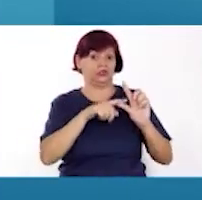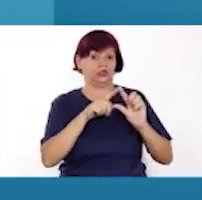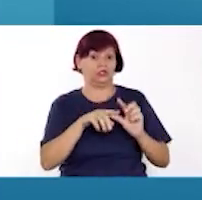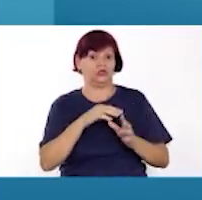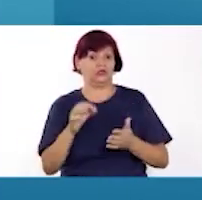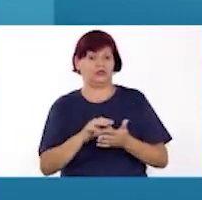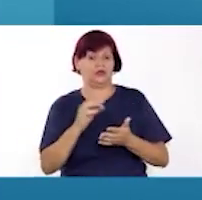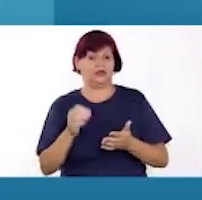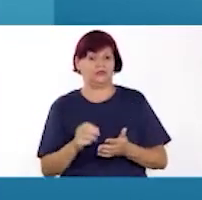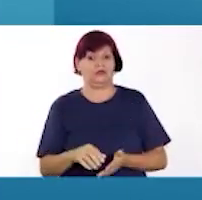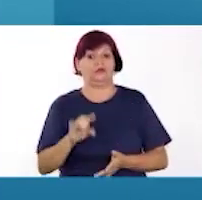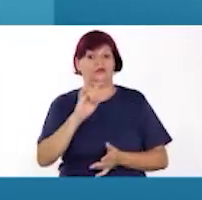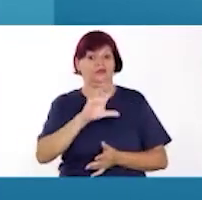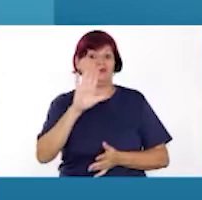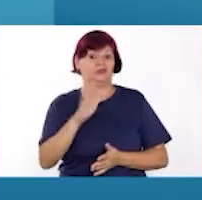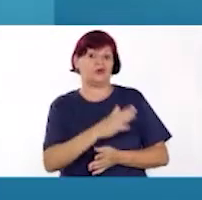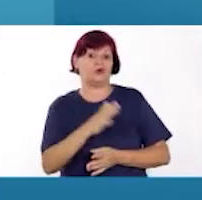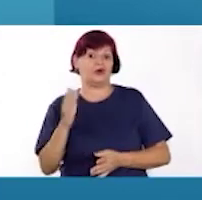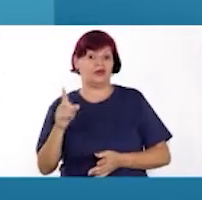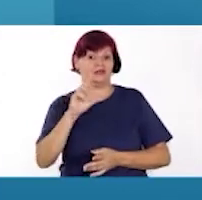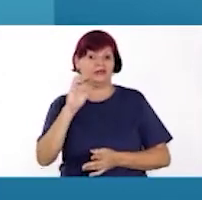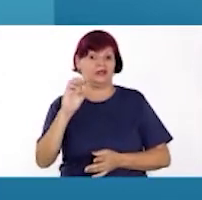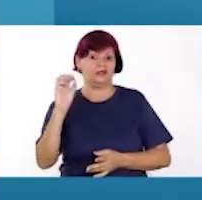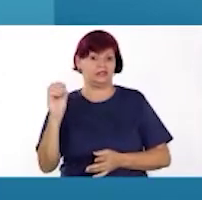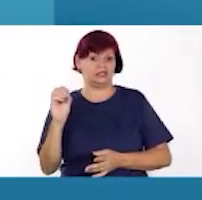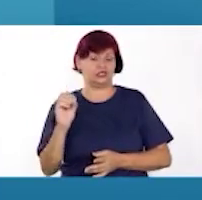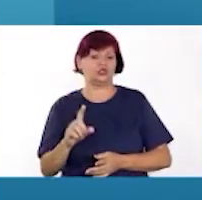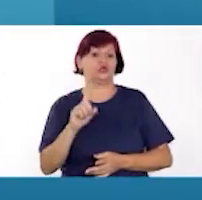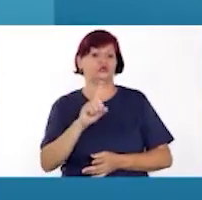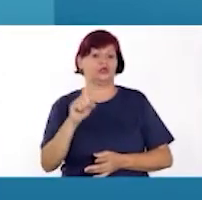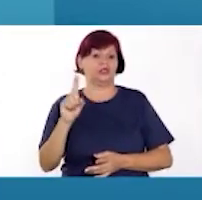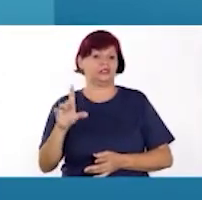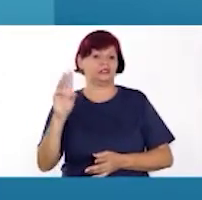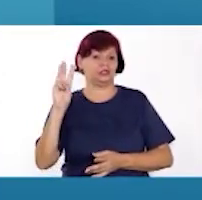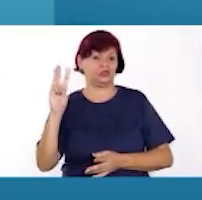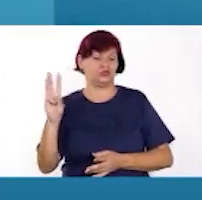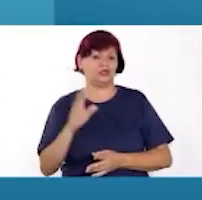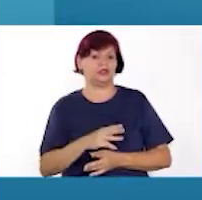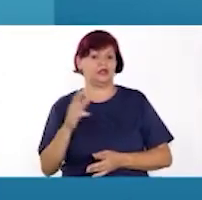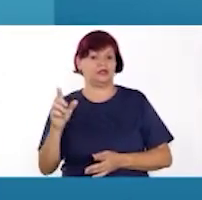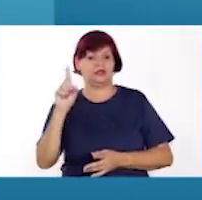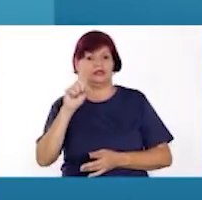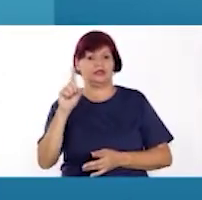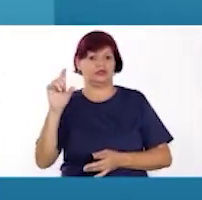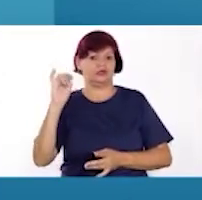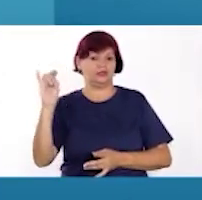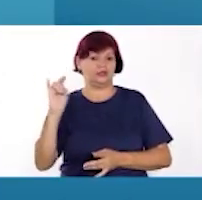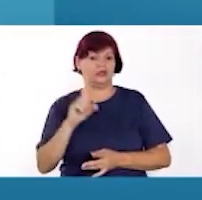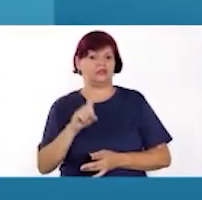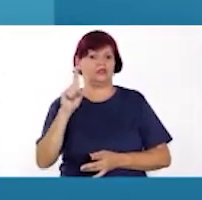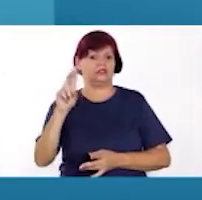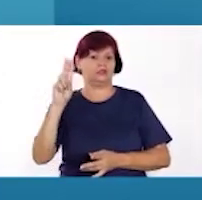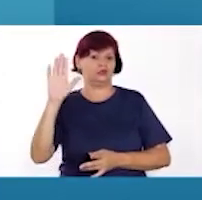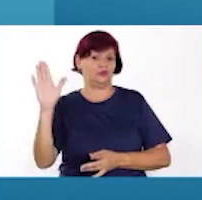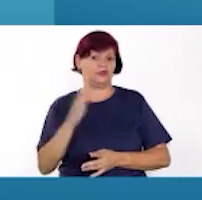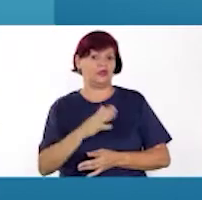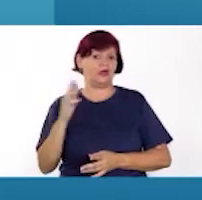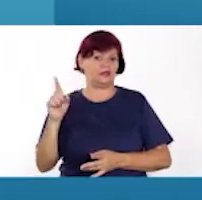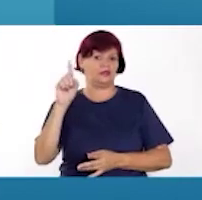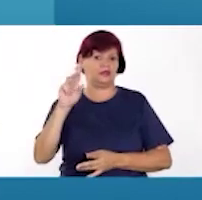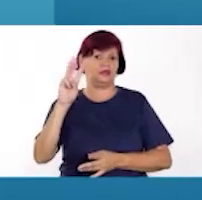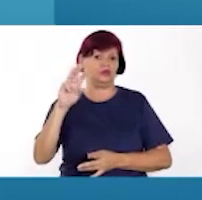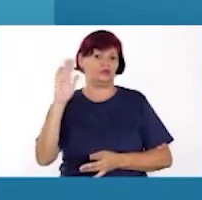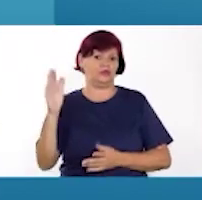panamericano. Contenido que se encuentra en las páginas 95 a la 100, de la 113 a la 116 y